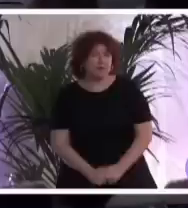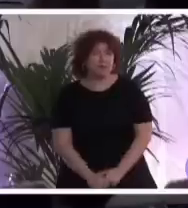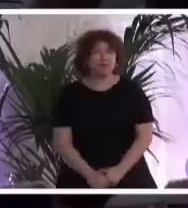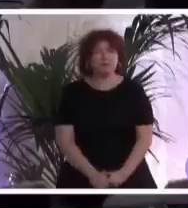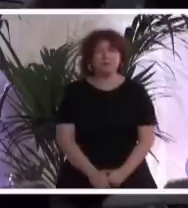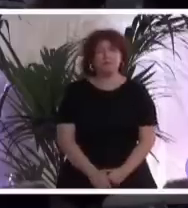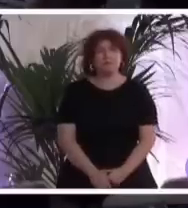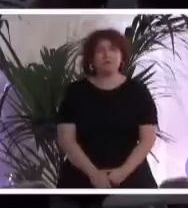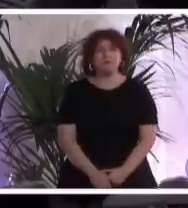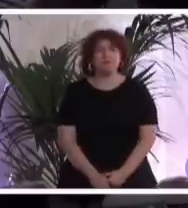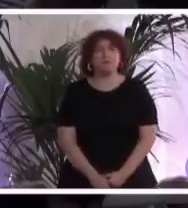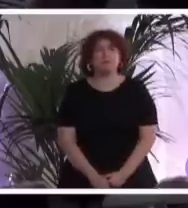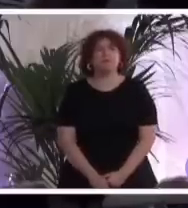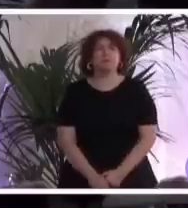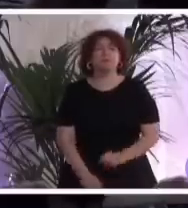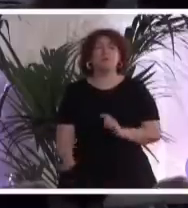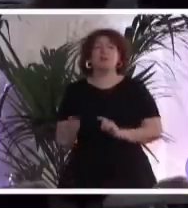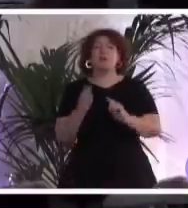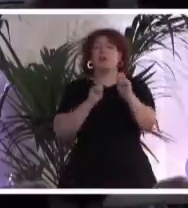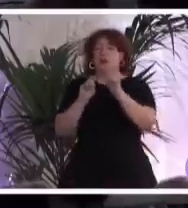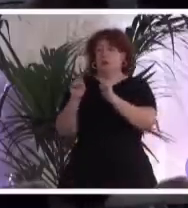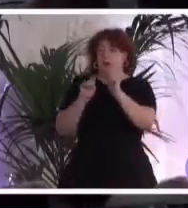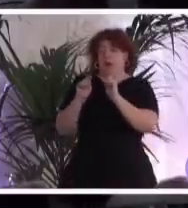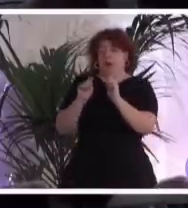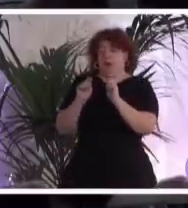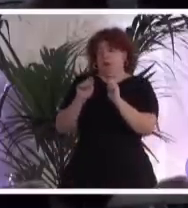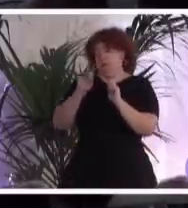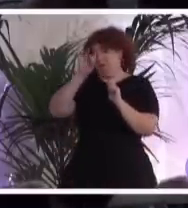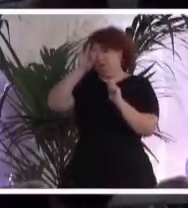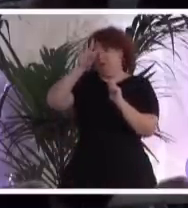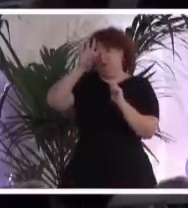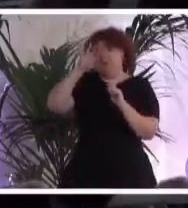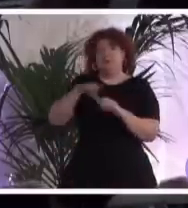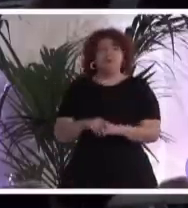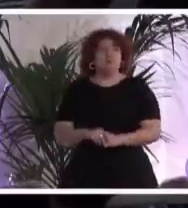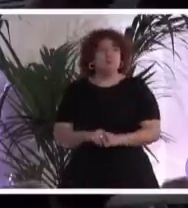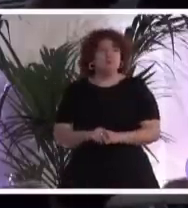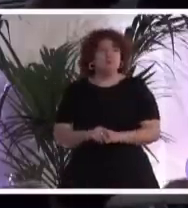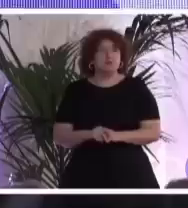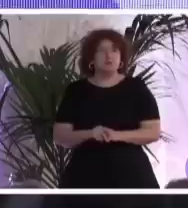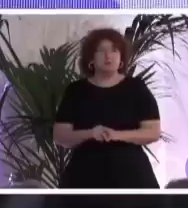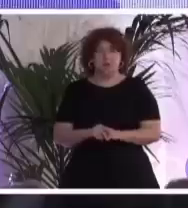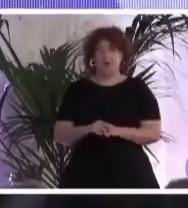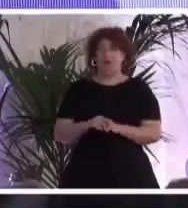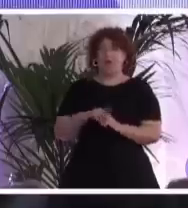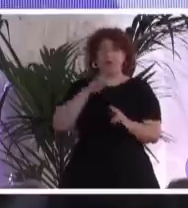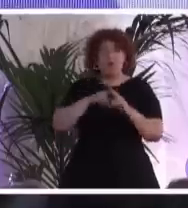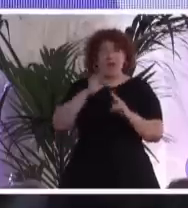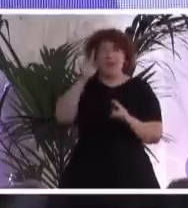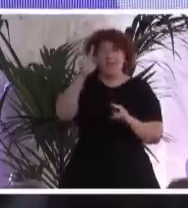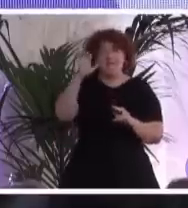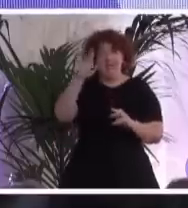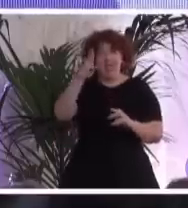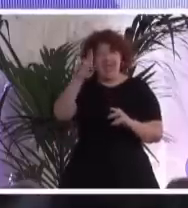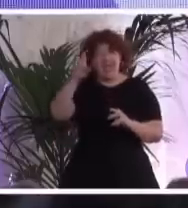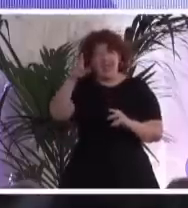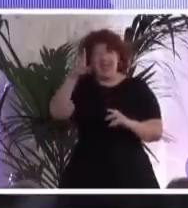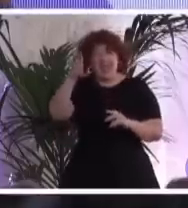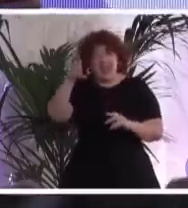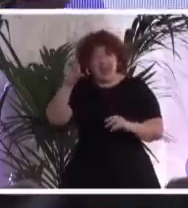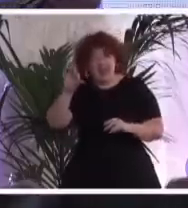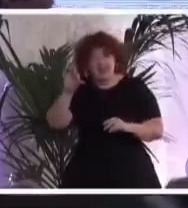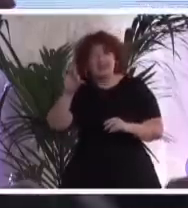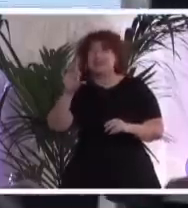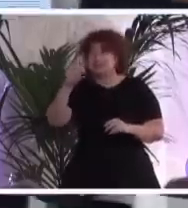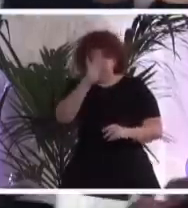el periodista dice calculo que temblándole la voz ferreras ese dice